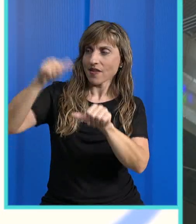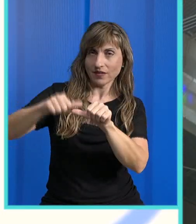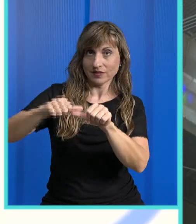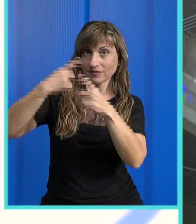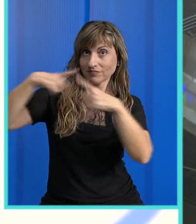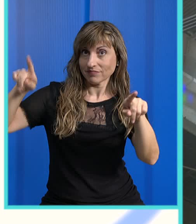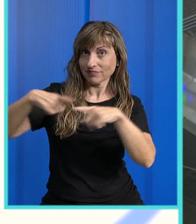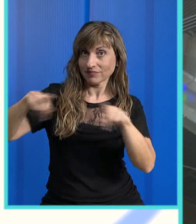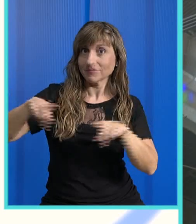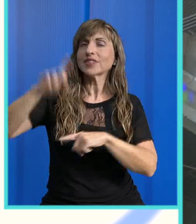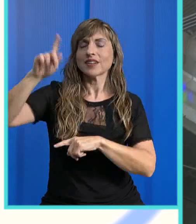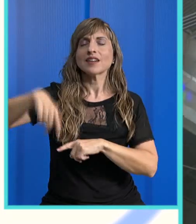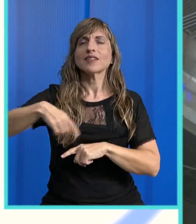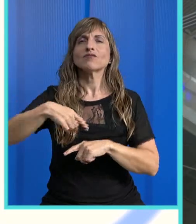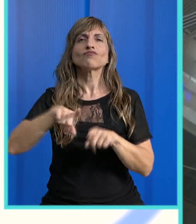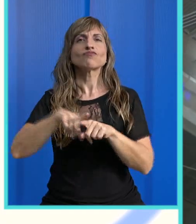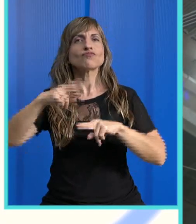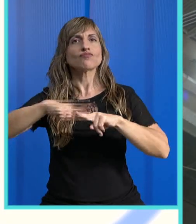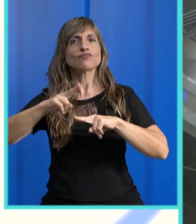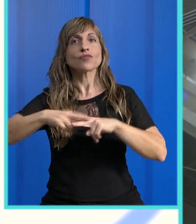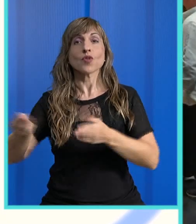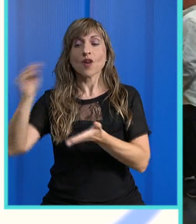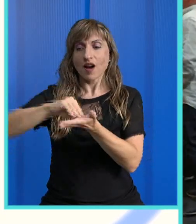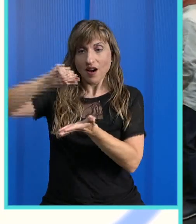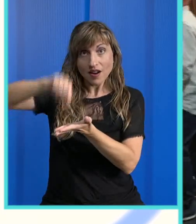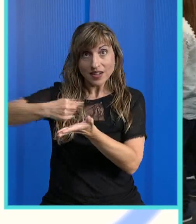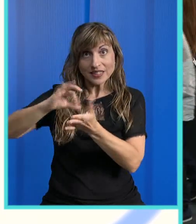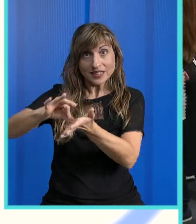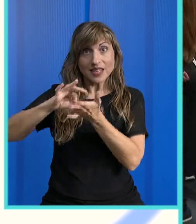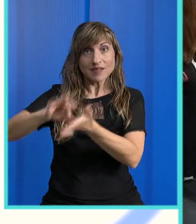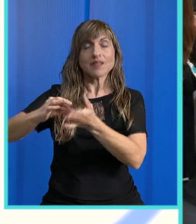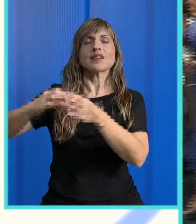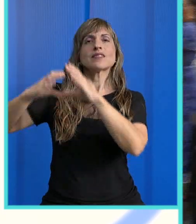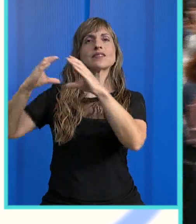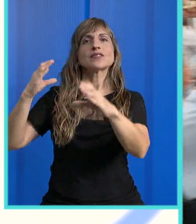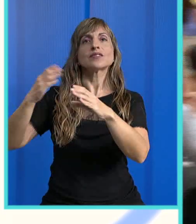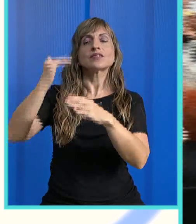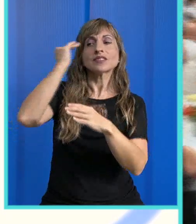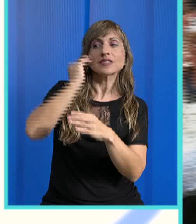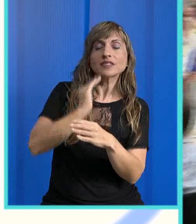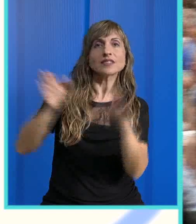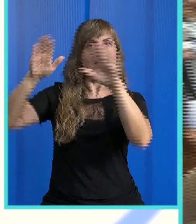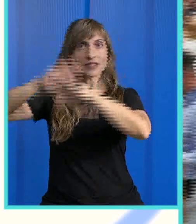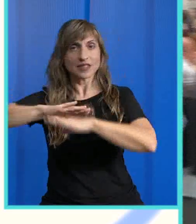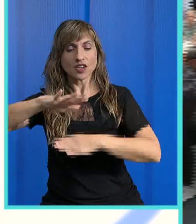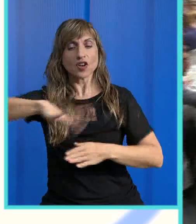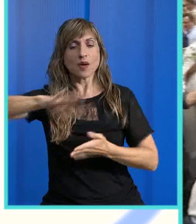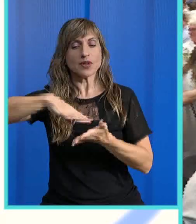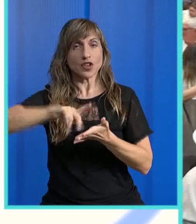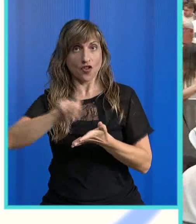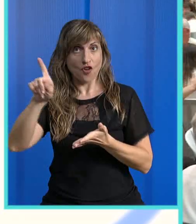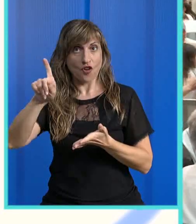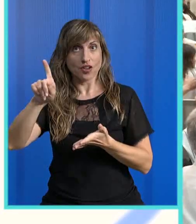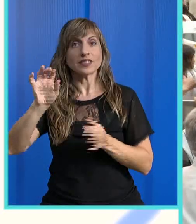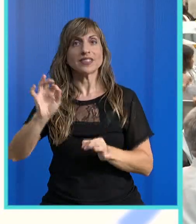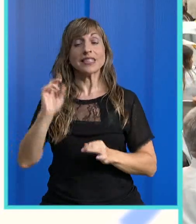'esdeveniment també va voler festejar la renovació del contracte del servei d'autobús diur i noctur al barcelonès nord. En aquest sentit, la direcció